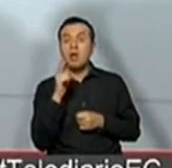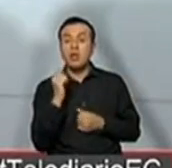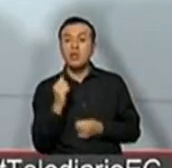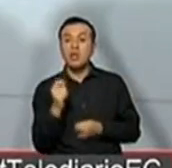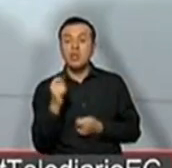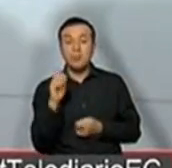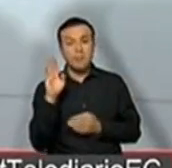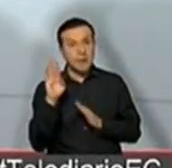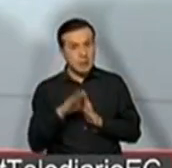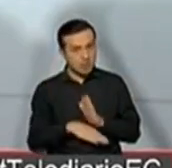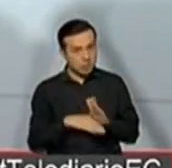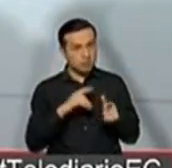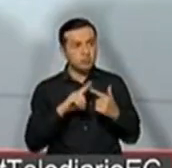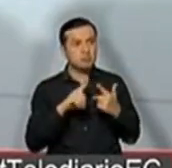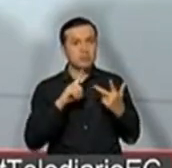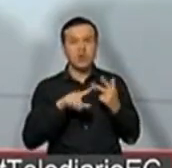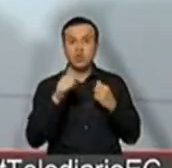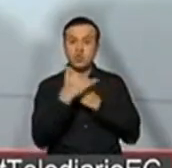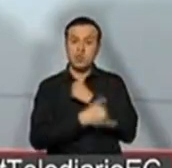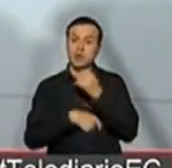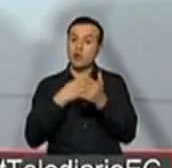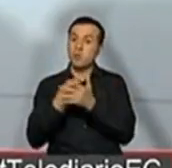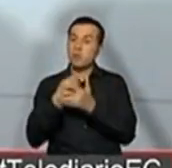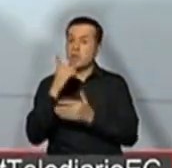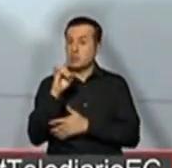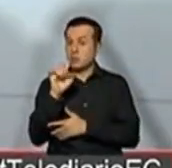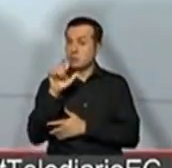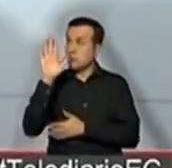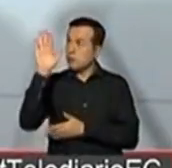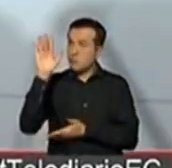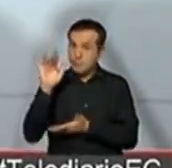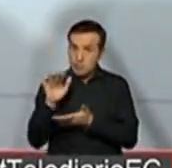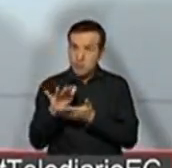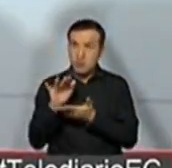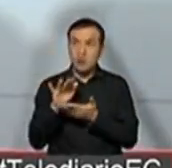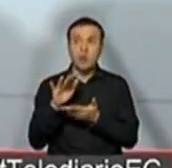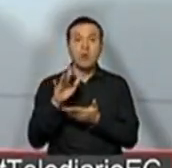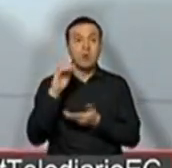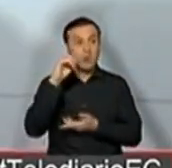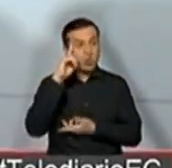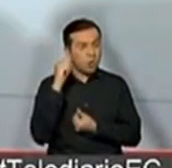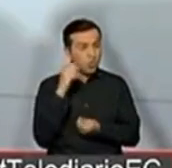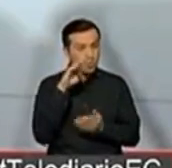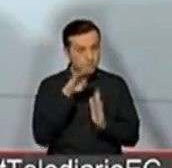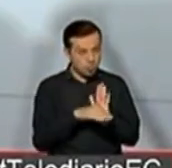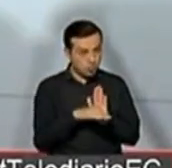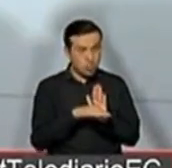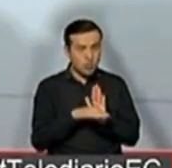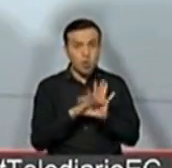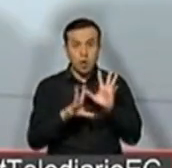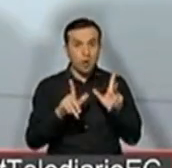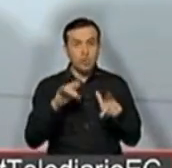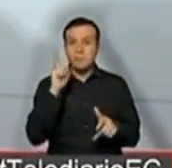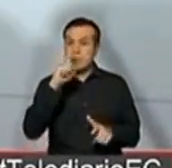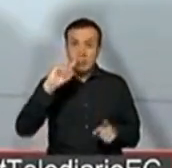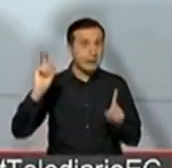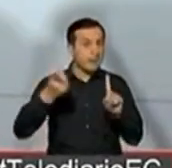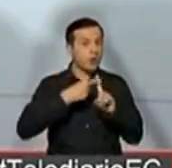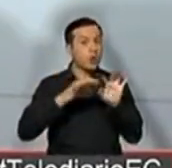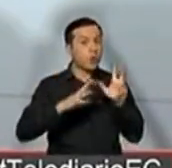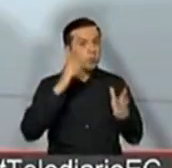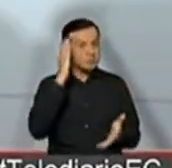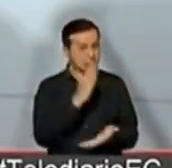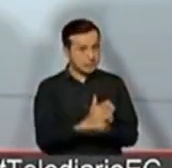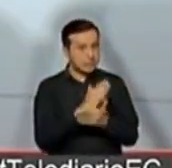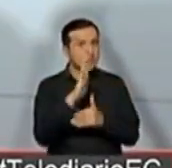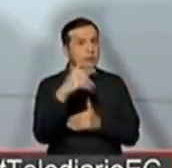diésel, mucho menos de importación de diésel y mucho menos de subsidio. Quitemos la corrupción primero y